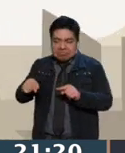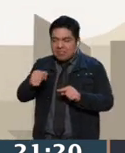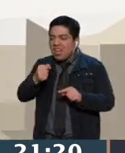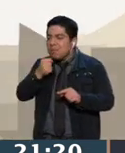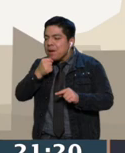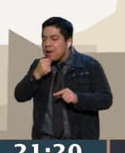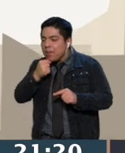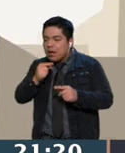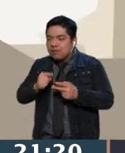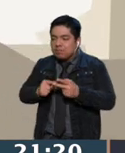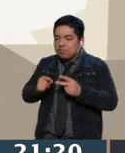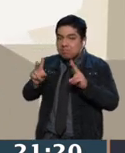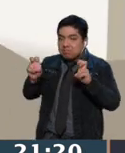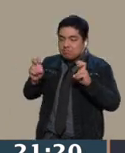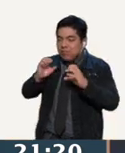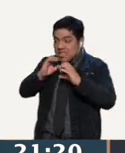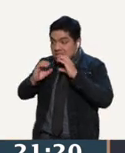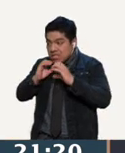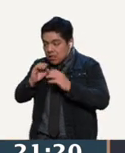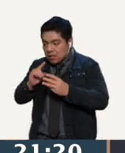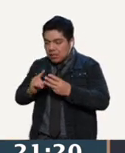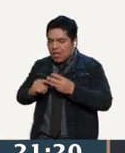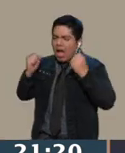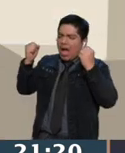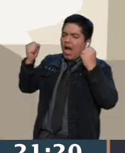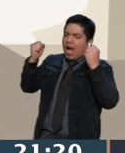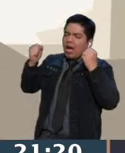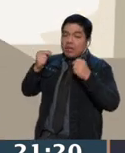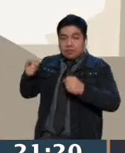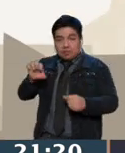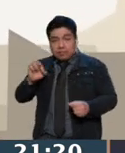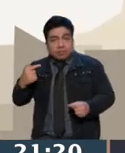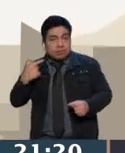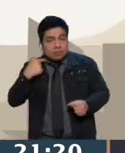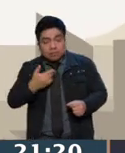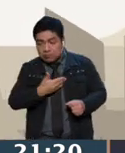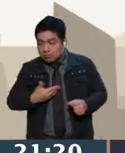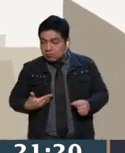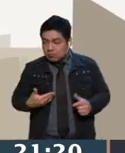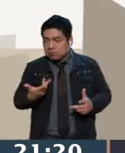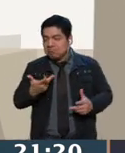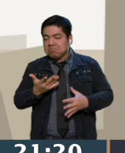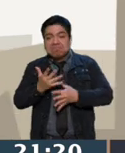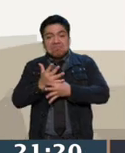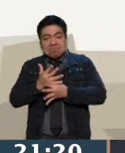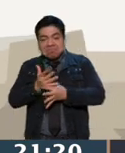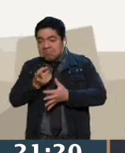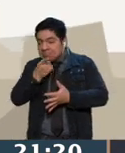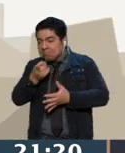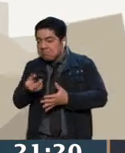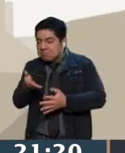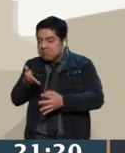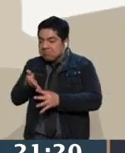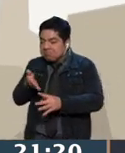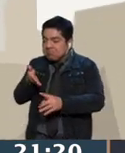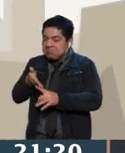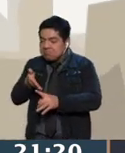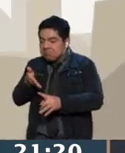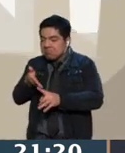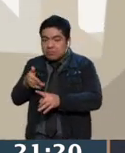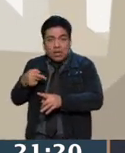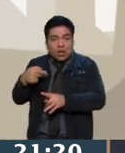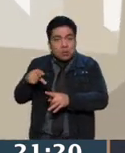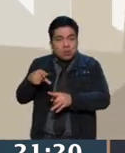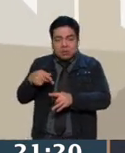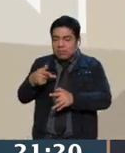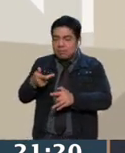periodistas, comunicadores, hasta porristas del expresidente que se dedicaron a darle eco a sus